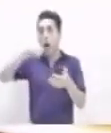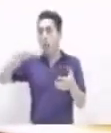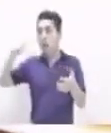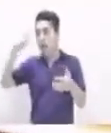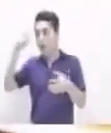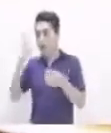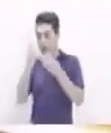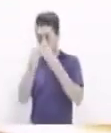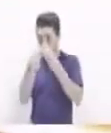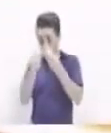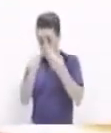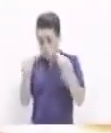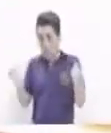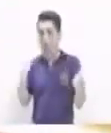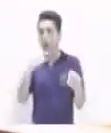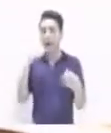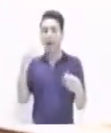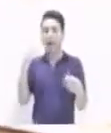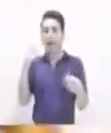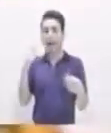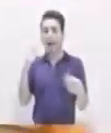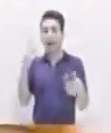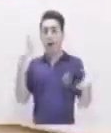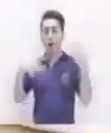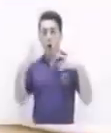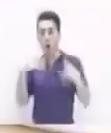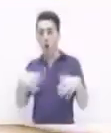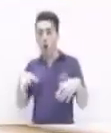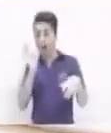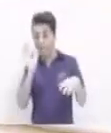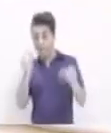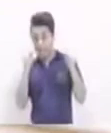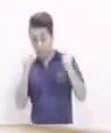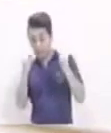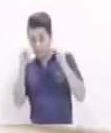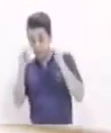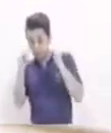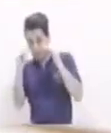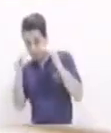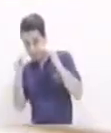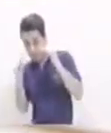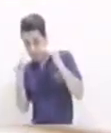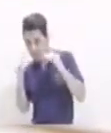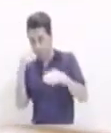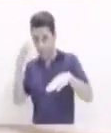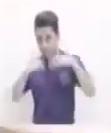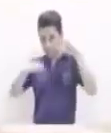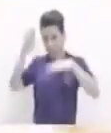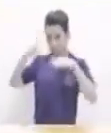vaya degradando el pigmento y podamos tener diferentes tonalidades.